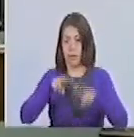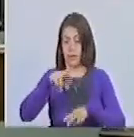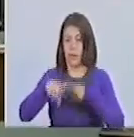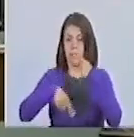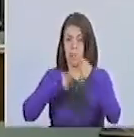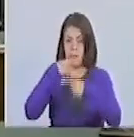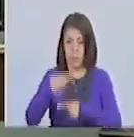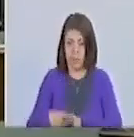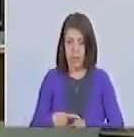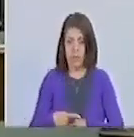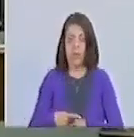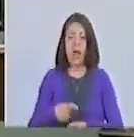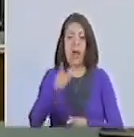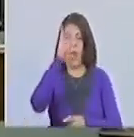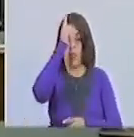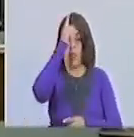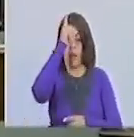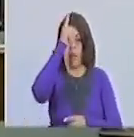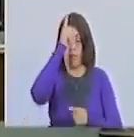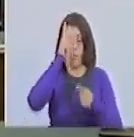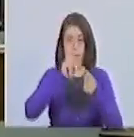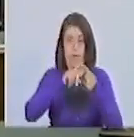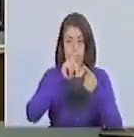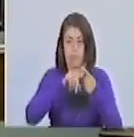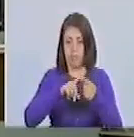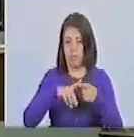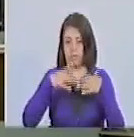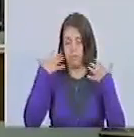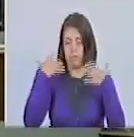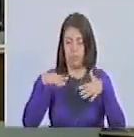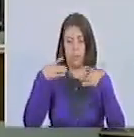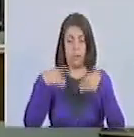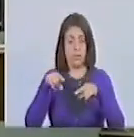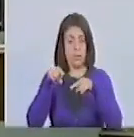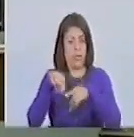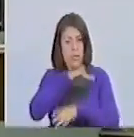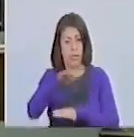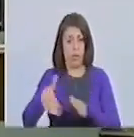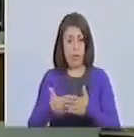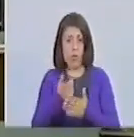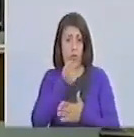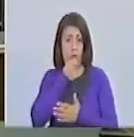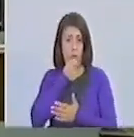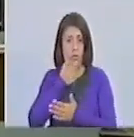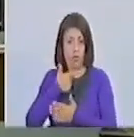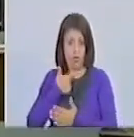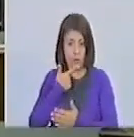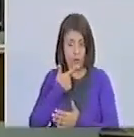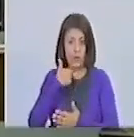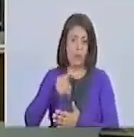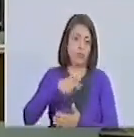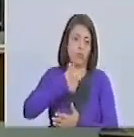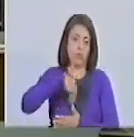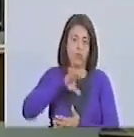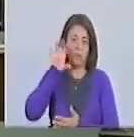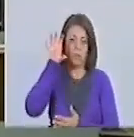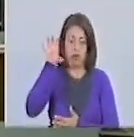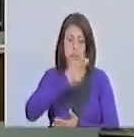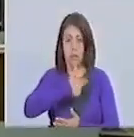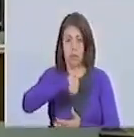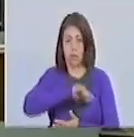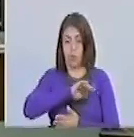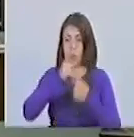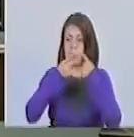luego del pabellón de Alemania, causando un revuelo allí de todo lo bonito de la naturaleza de nuestro país, de toda